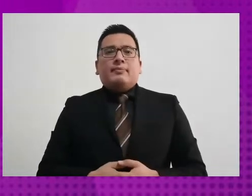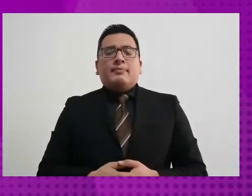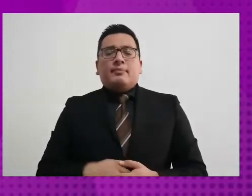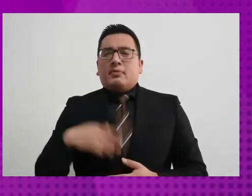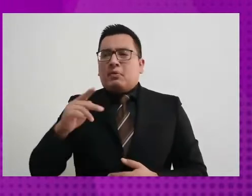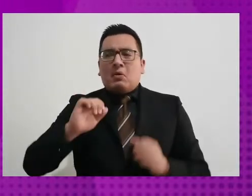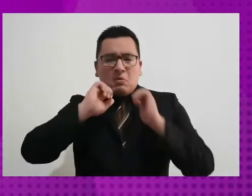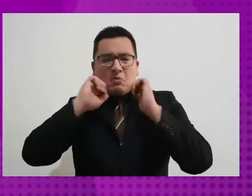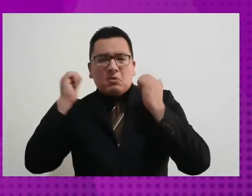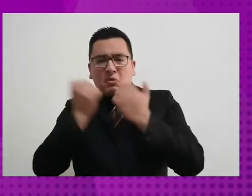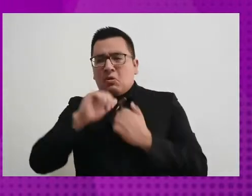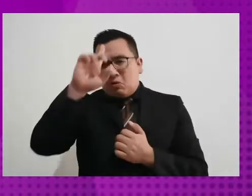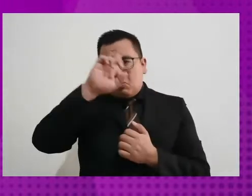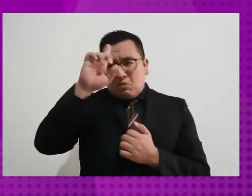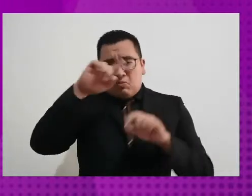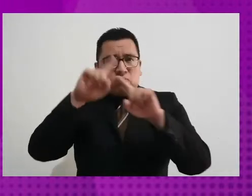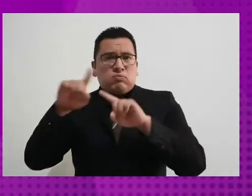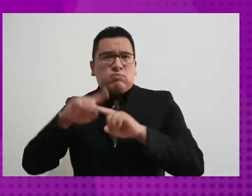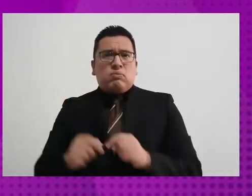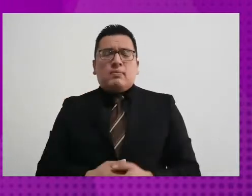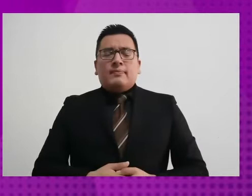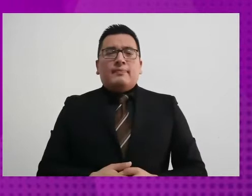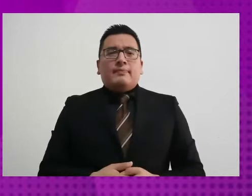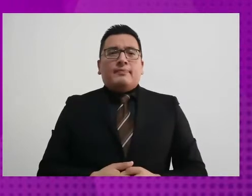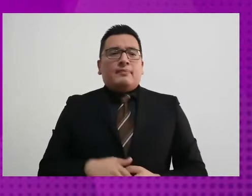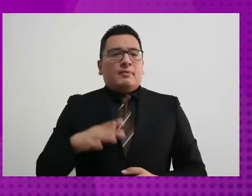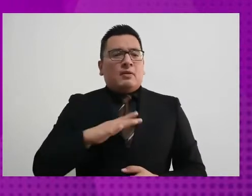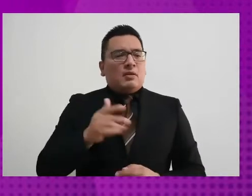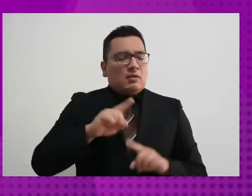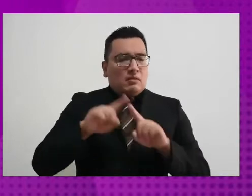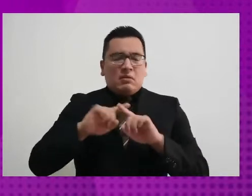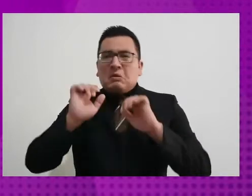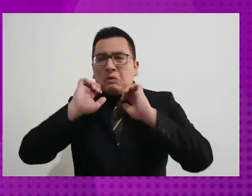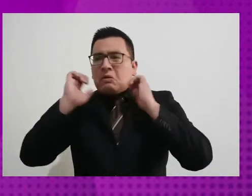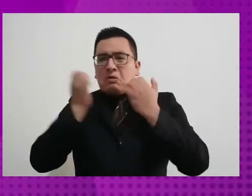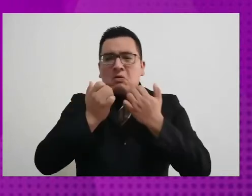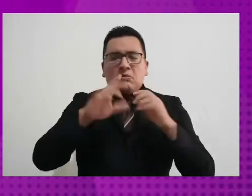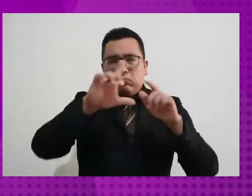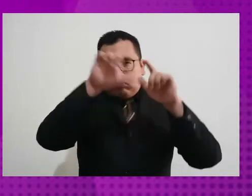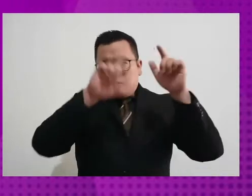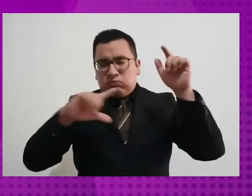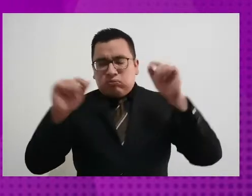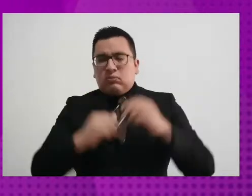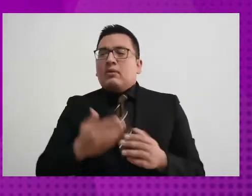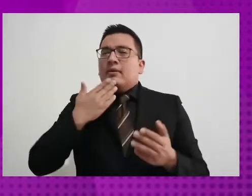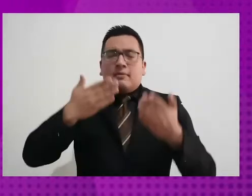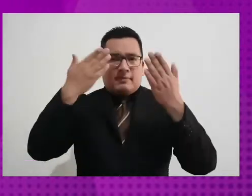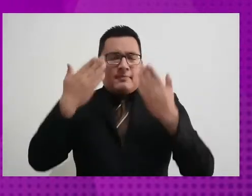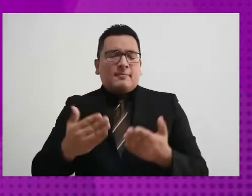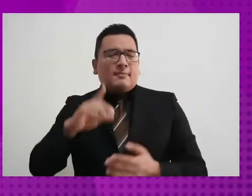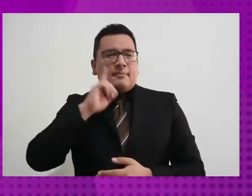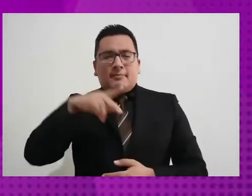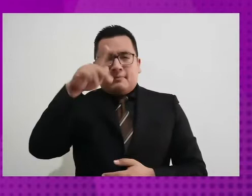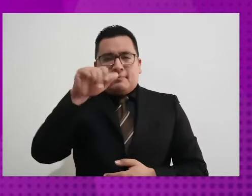la Asociación Nacional de Consejeros y Consejeras Electorales de los Organismos Electorales de la República Mexicana. Bienvenida,